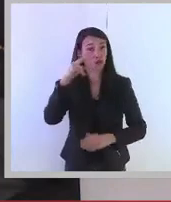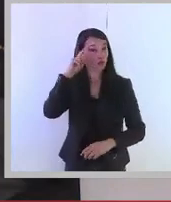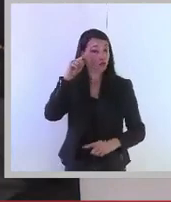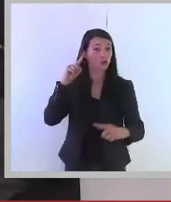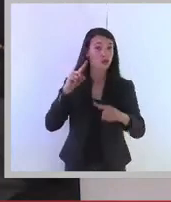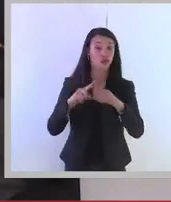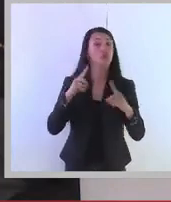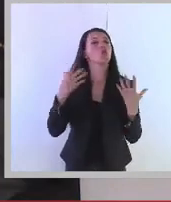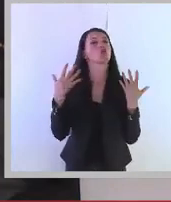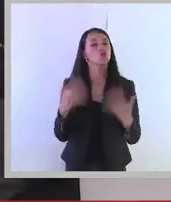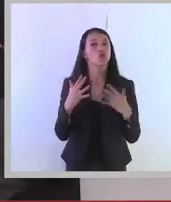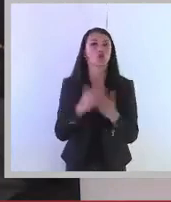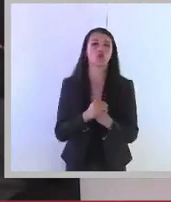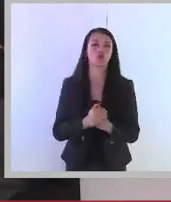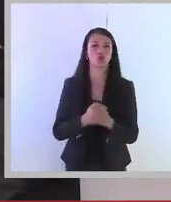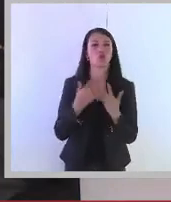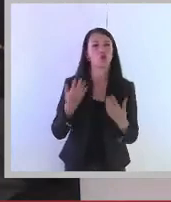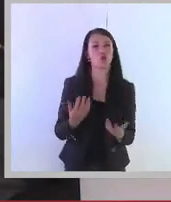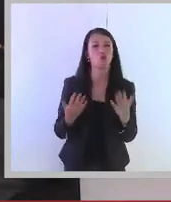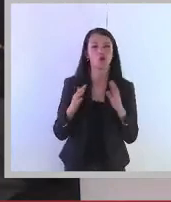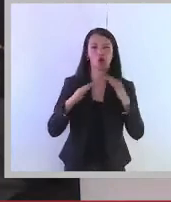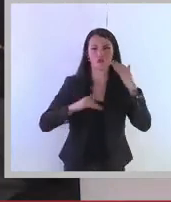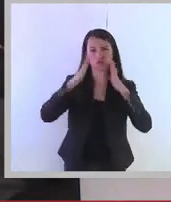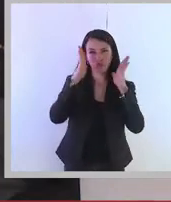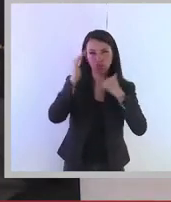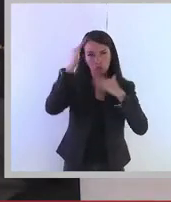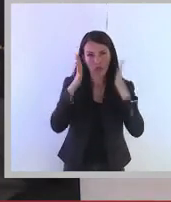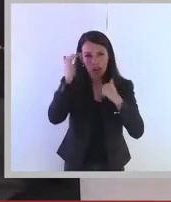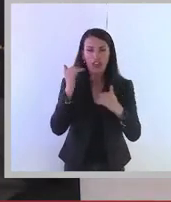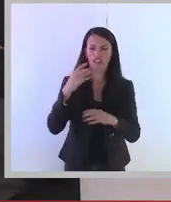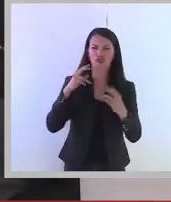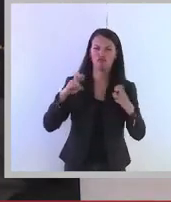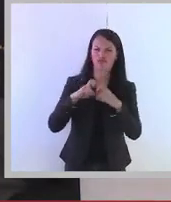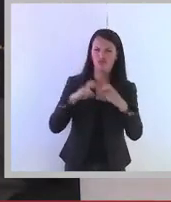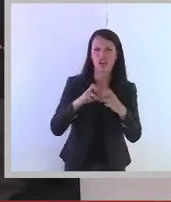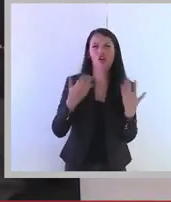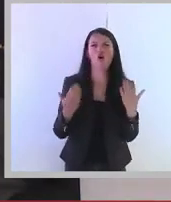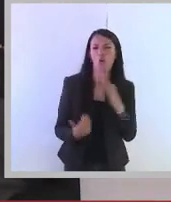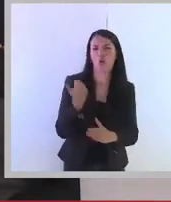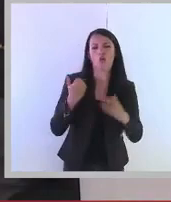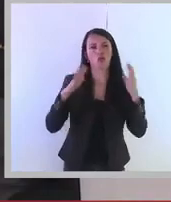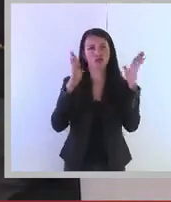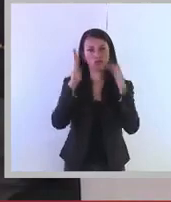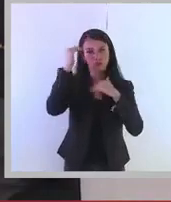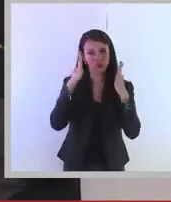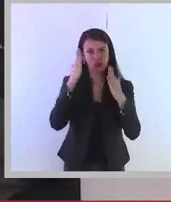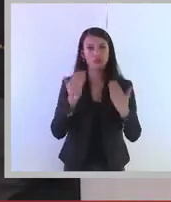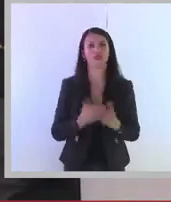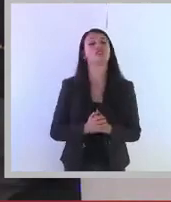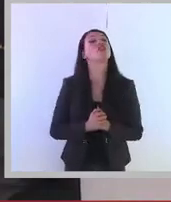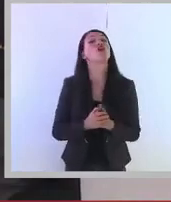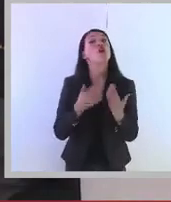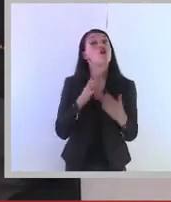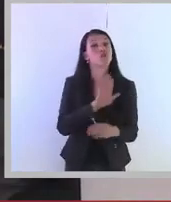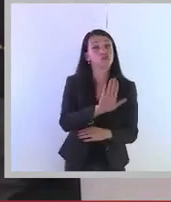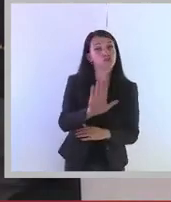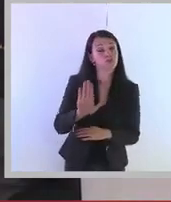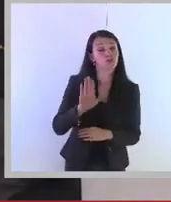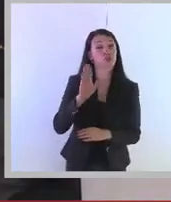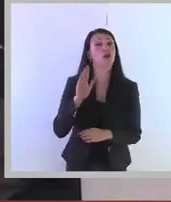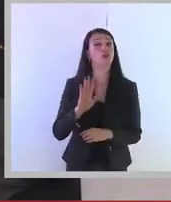un nuevo paradigma energético. Y dos, un nuevo paradigma minero. Y con